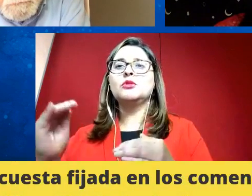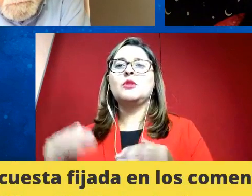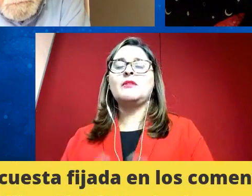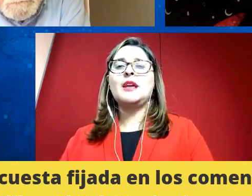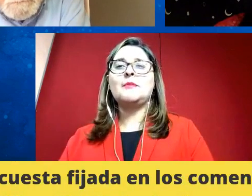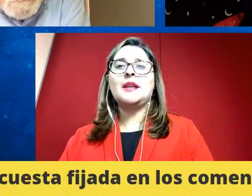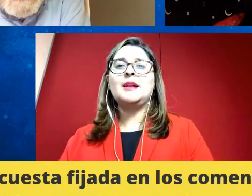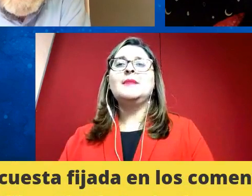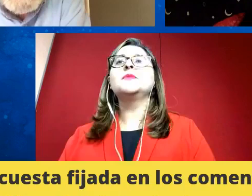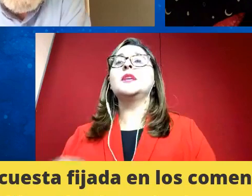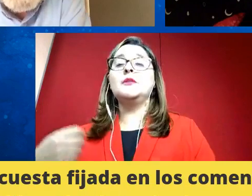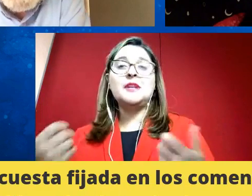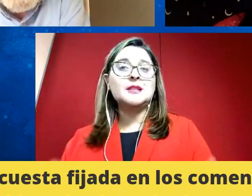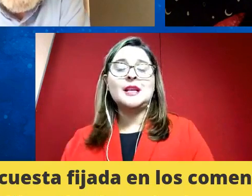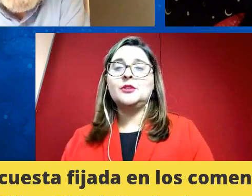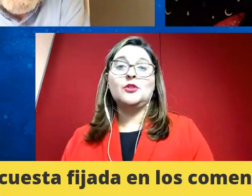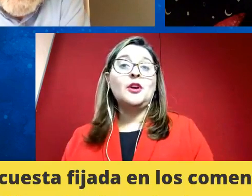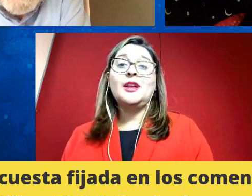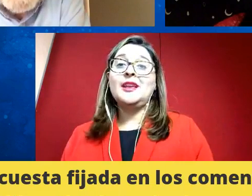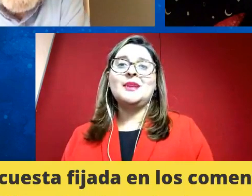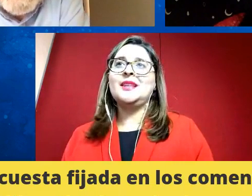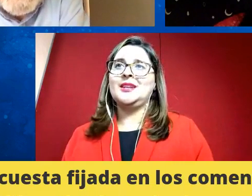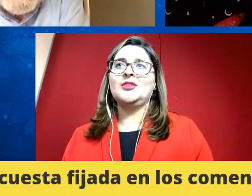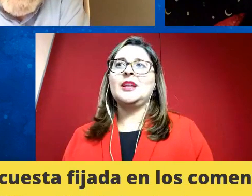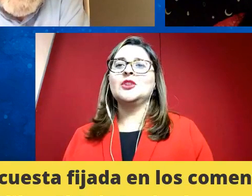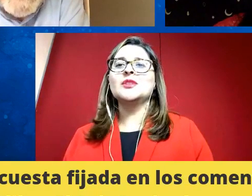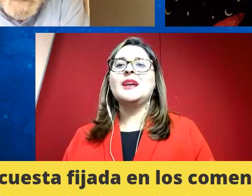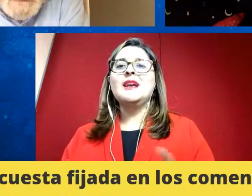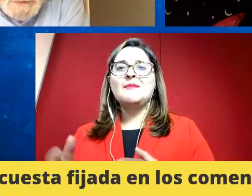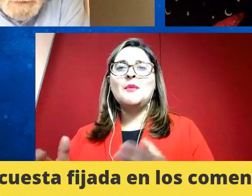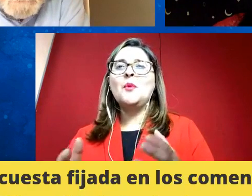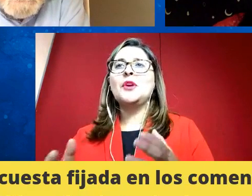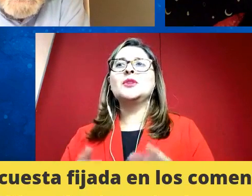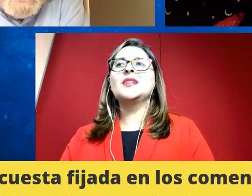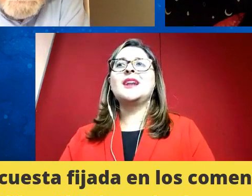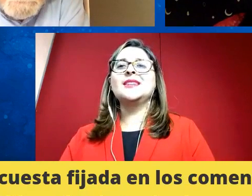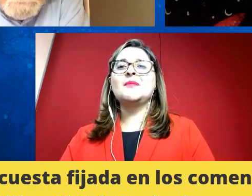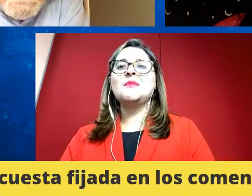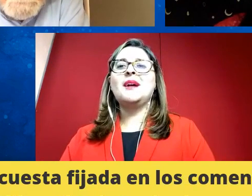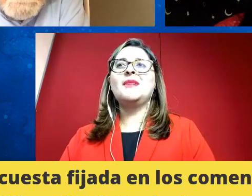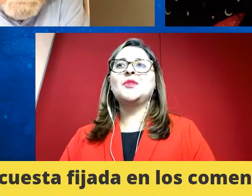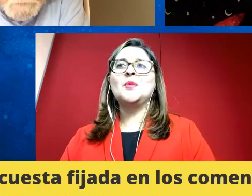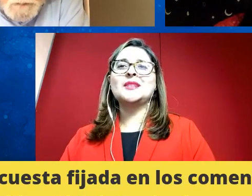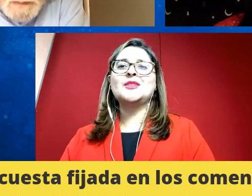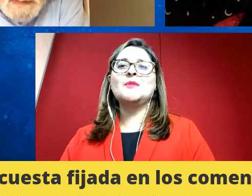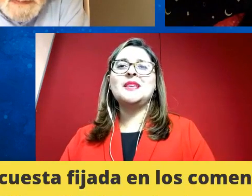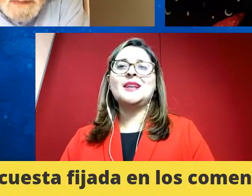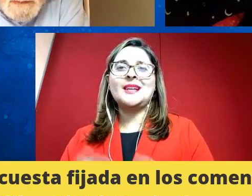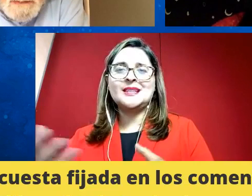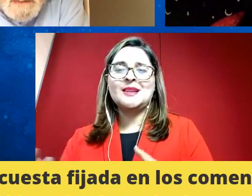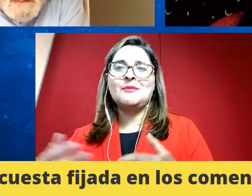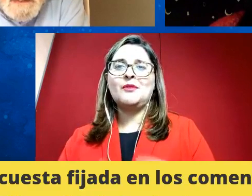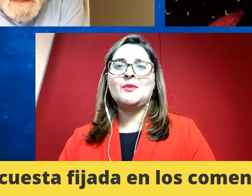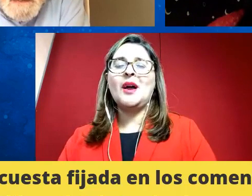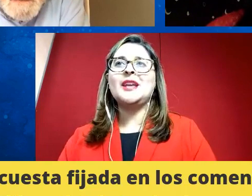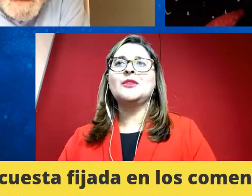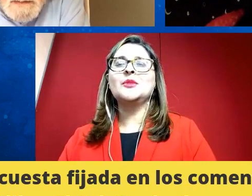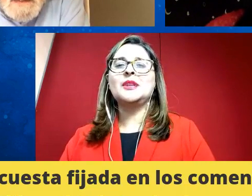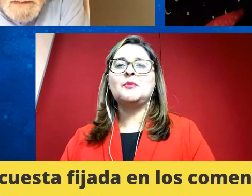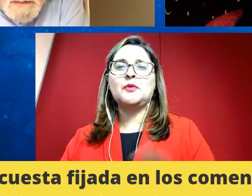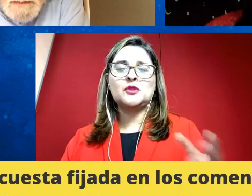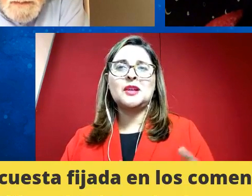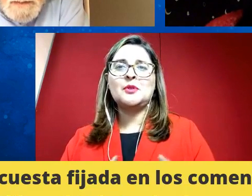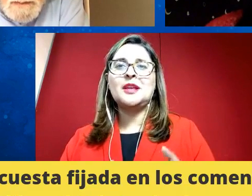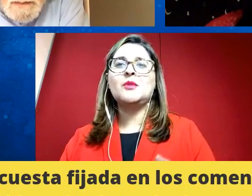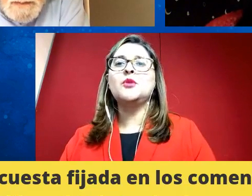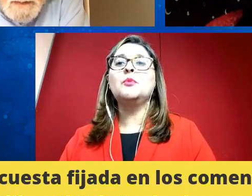faltando mucho todavía para seguir financiando investigaciones. Entonces, vamos un poquito a entrar en esta misma conversación, Millarca, quizás volvemos ahí con